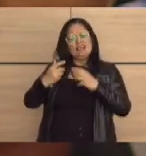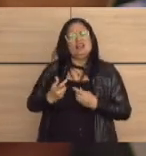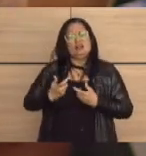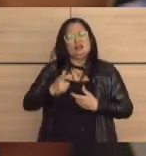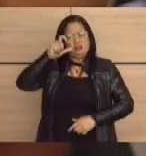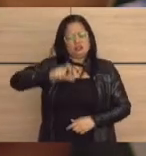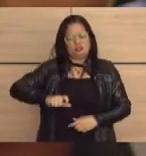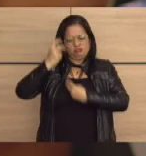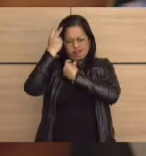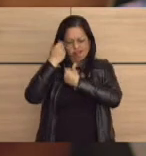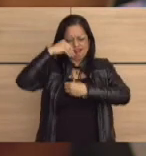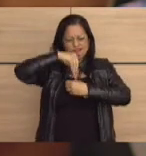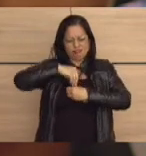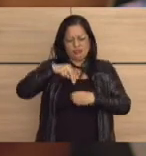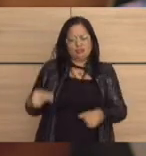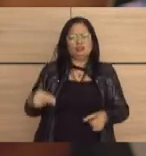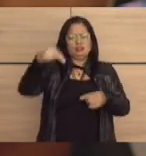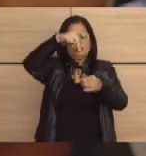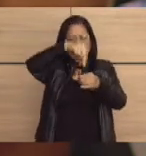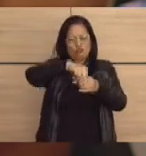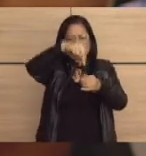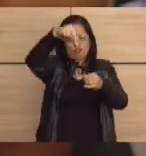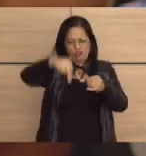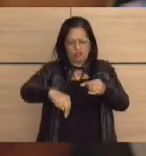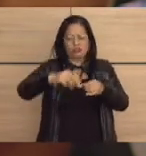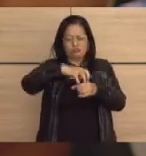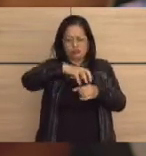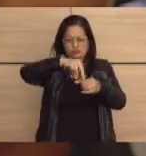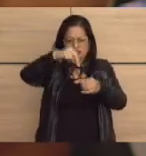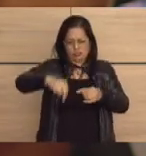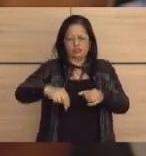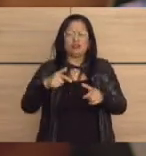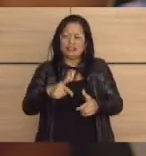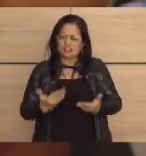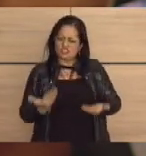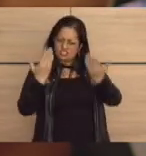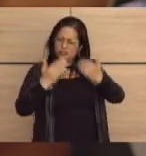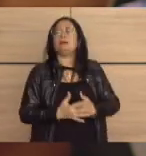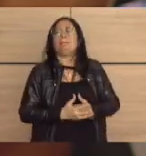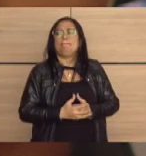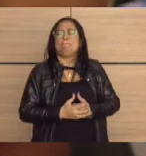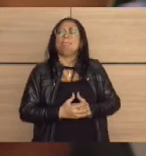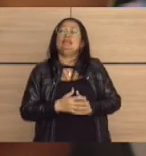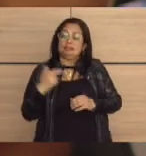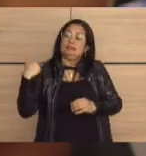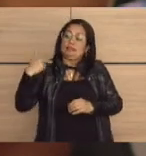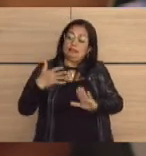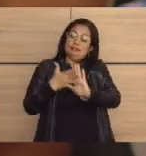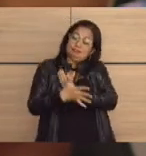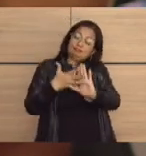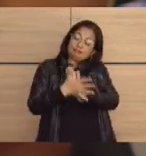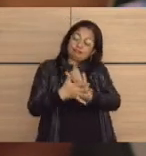humanos y para instaurar ciudadanos. Entonces, El nuestro es un relato necesariamente